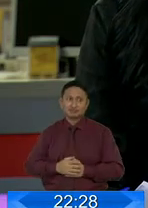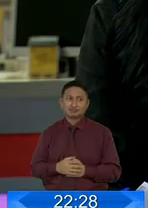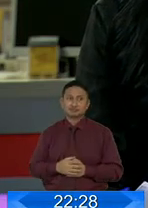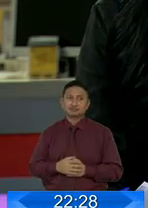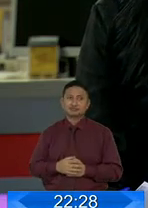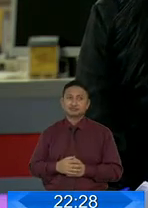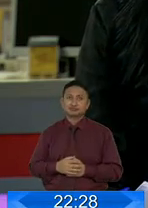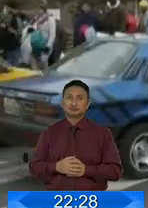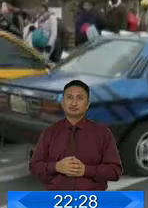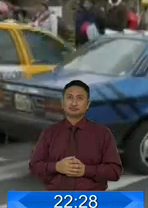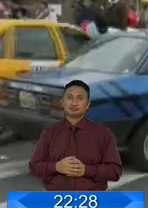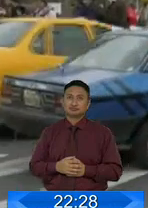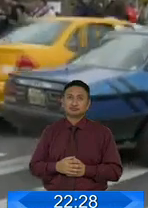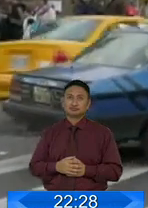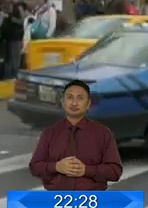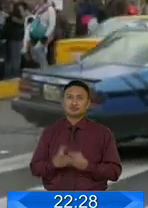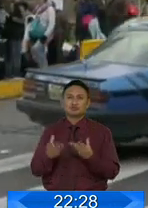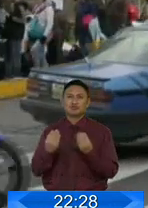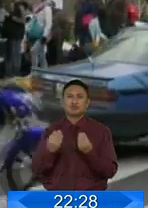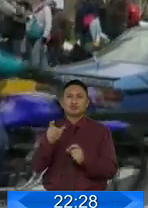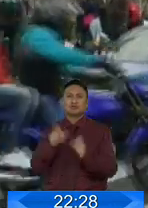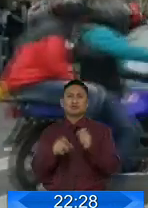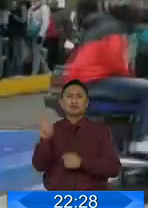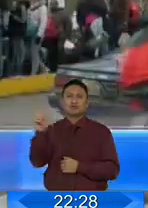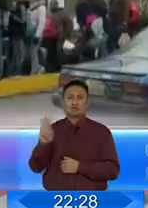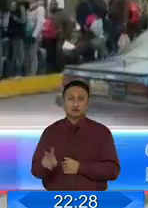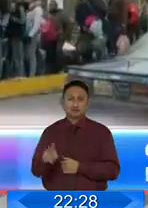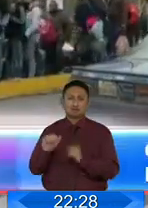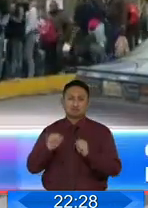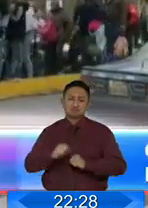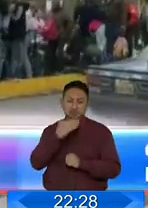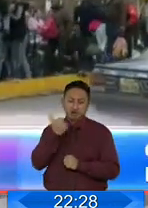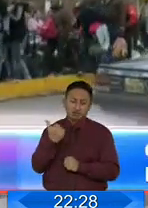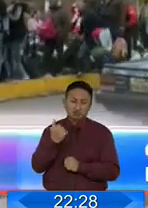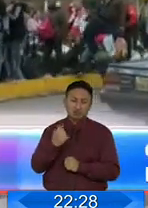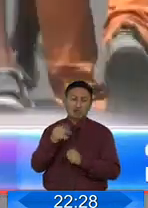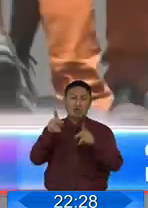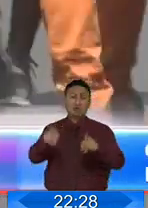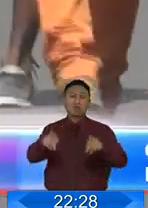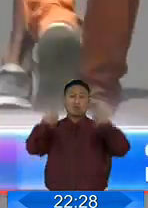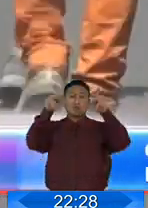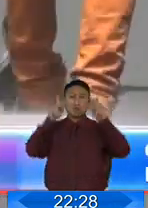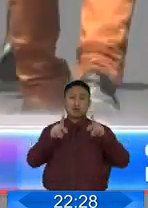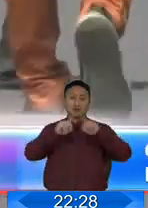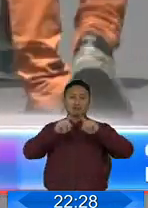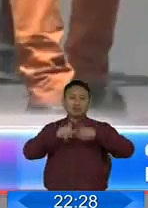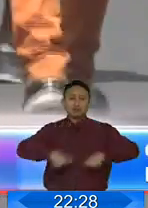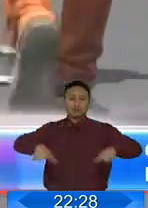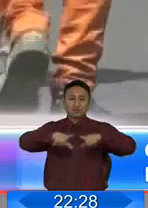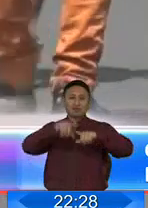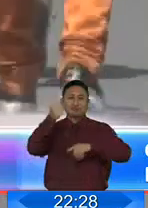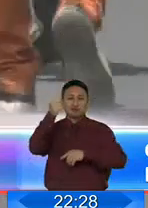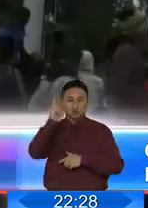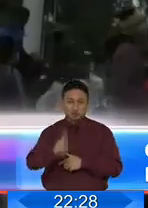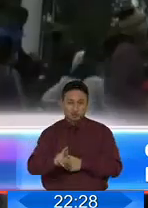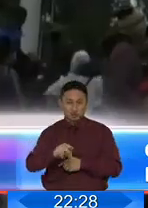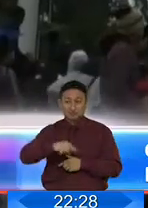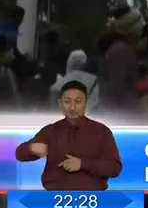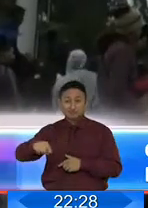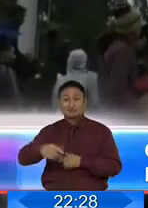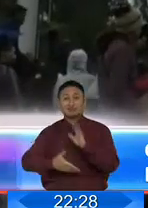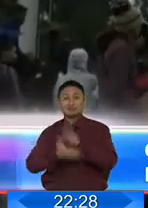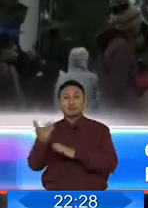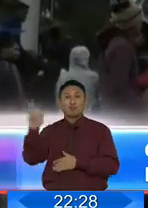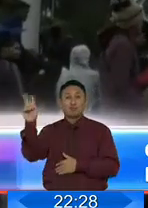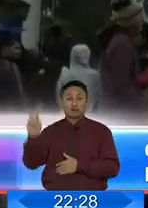transporte. Decenas de ciudadanos venezolanos han optado por cruzar el puente de Rumichaca desde distintos puntos del sur del país a su natal Venezuela